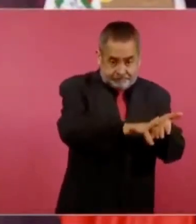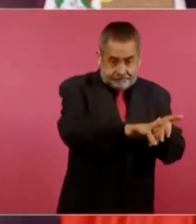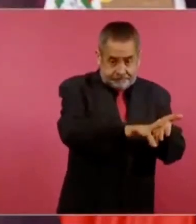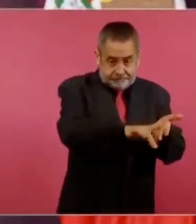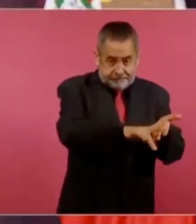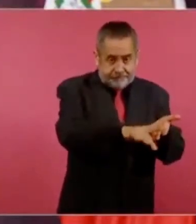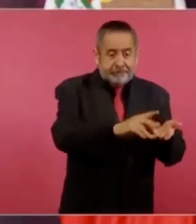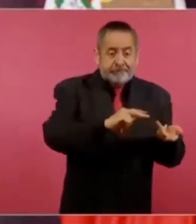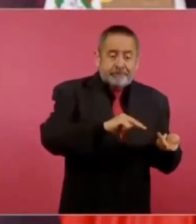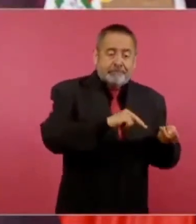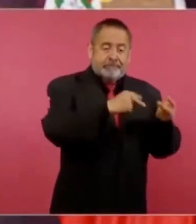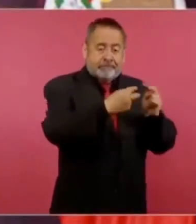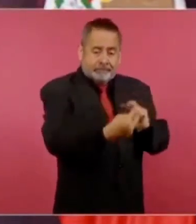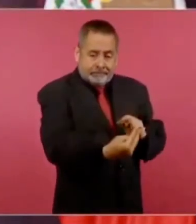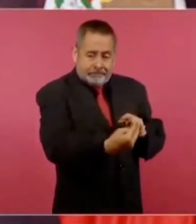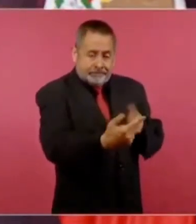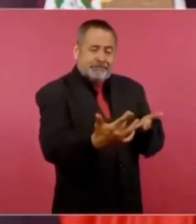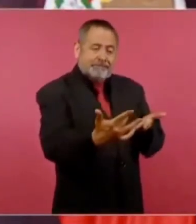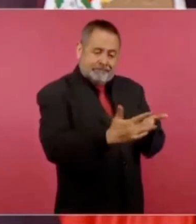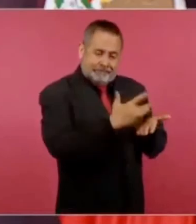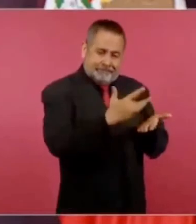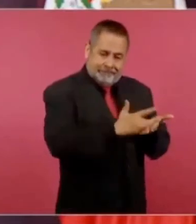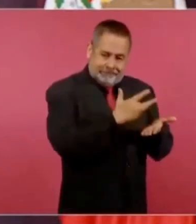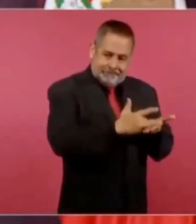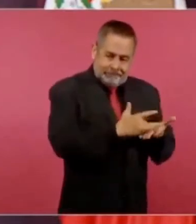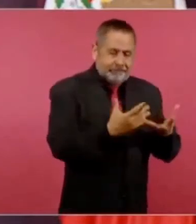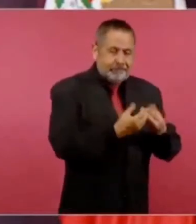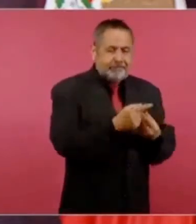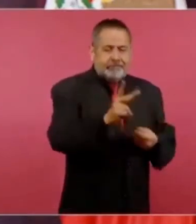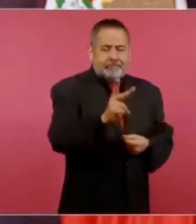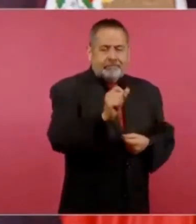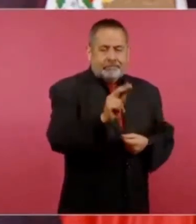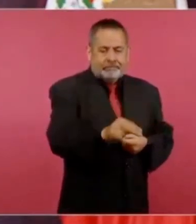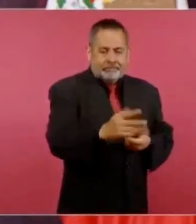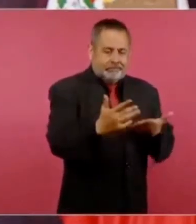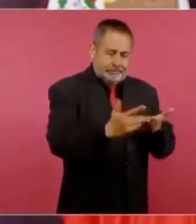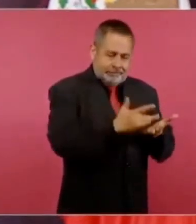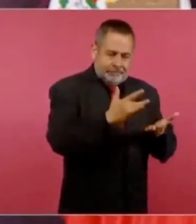fue apoyado por el PAN.